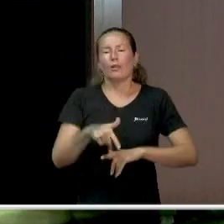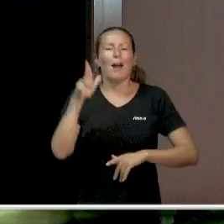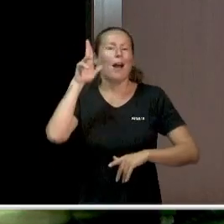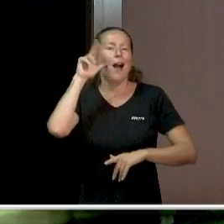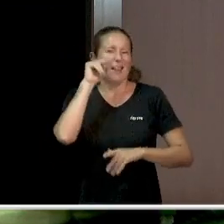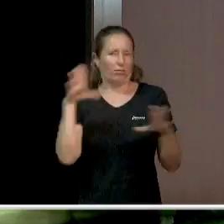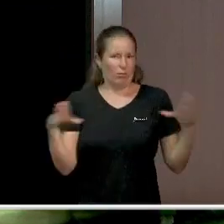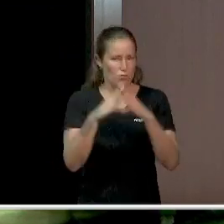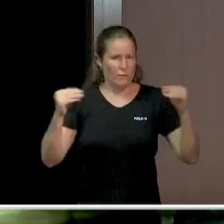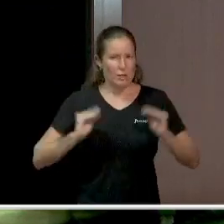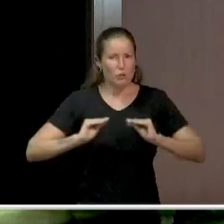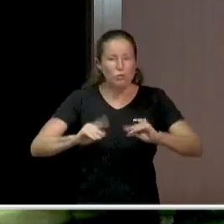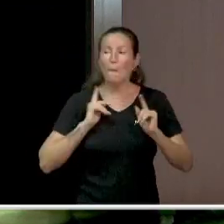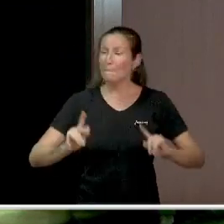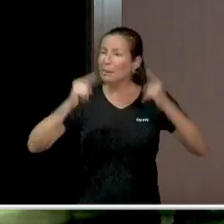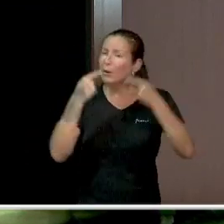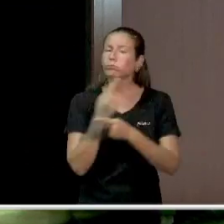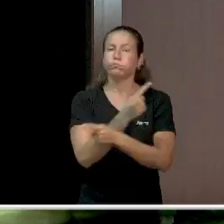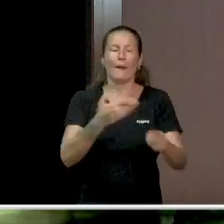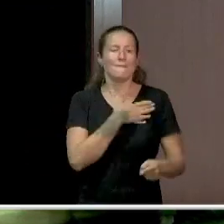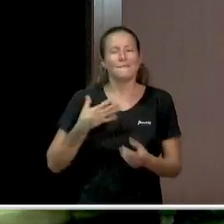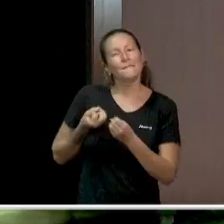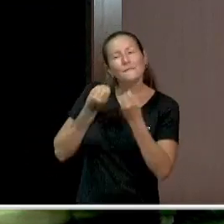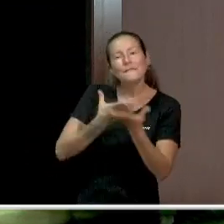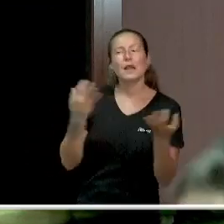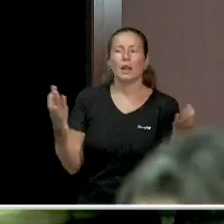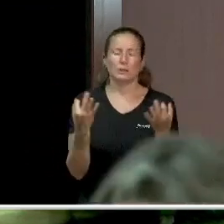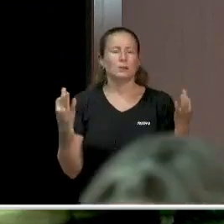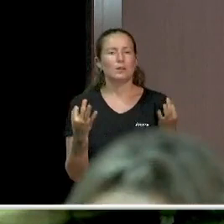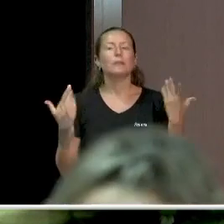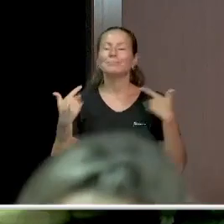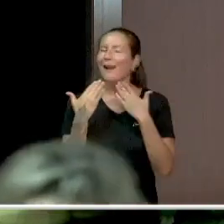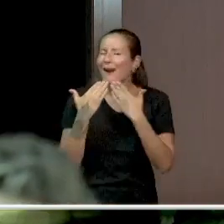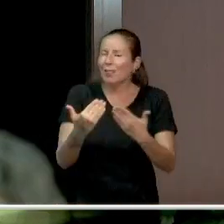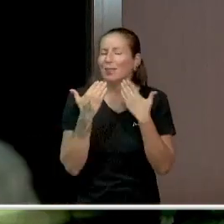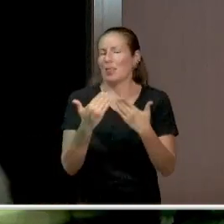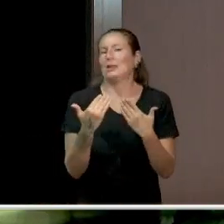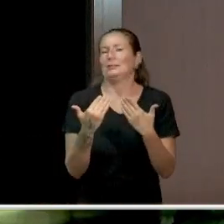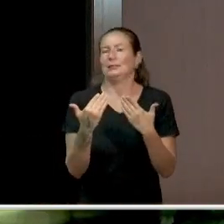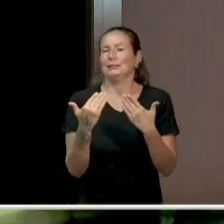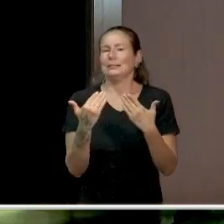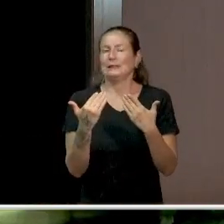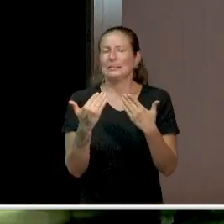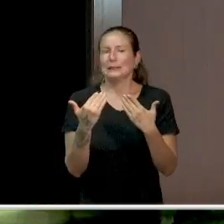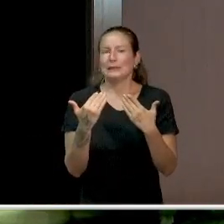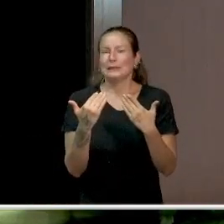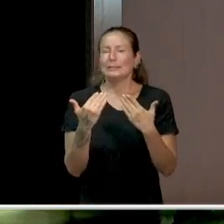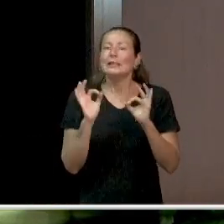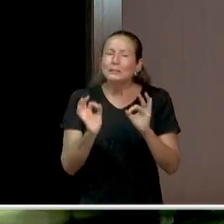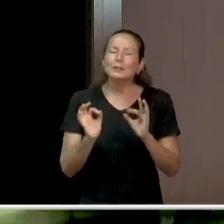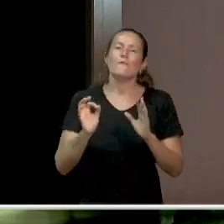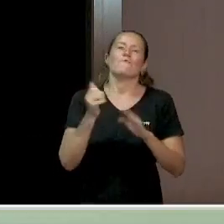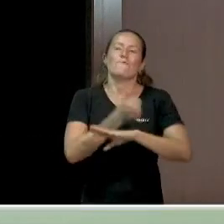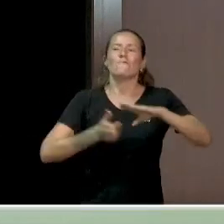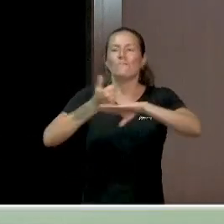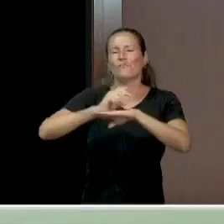Alicante. Yo lo primero que tengo que decir o que manifestar es mi agradecimiento a la